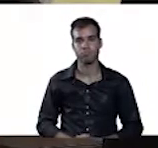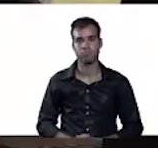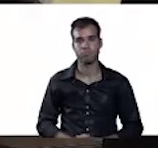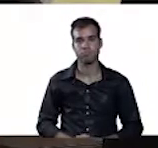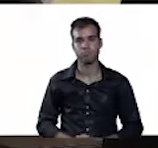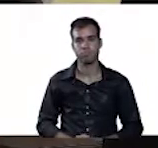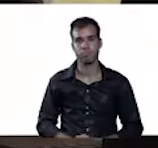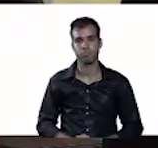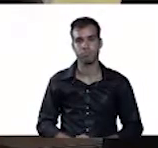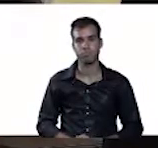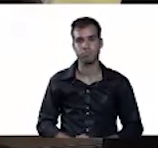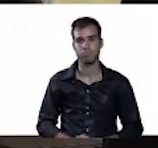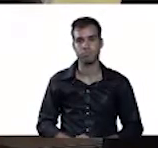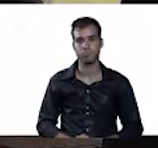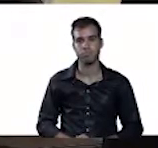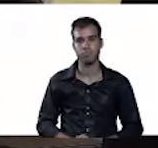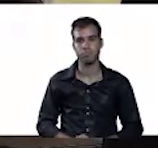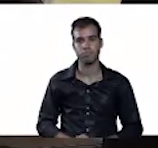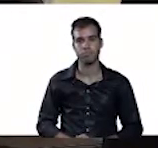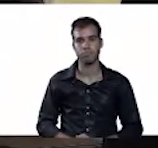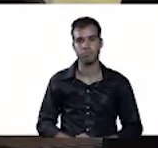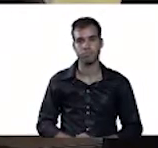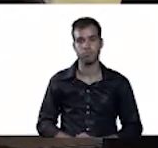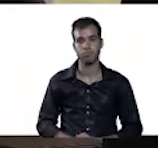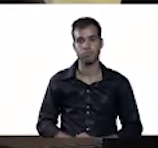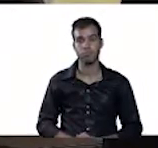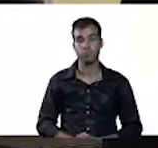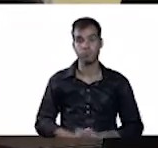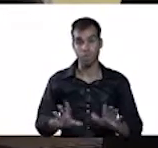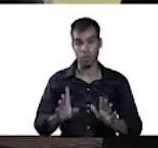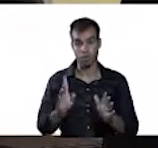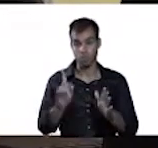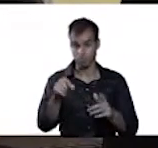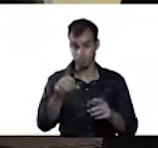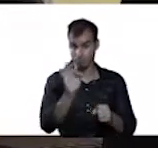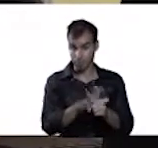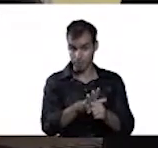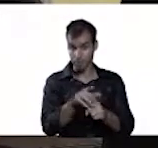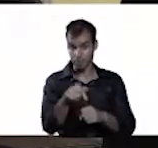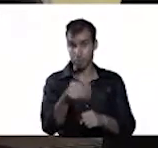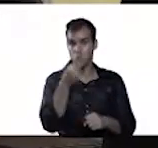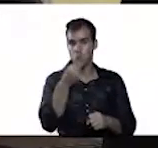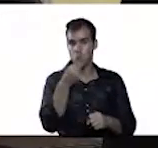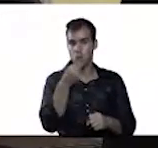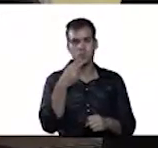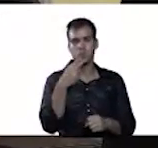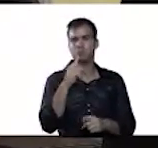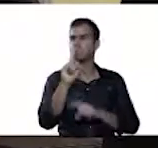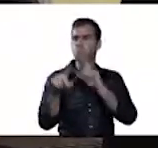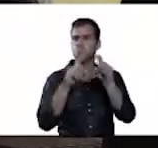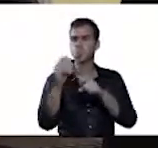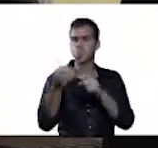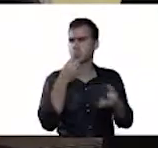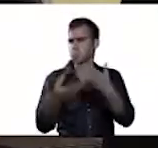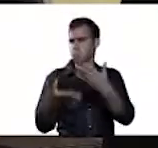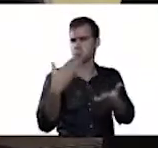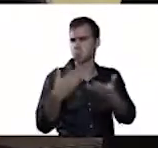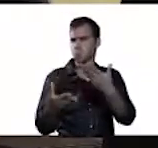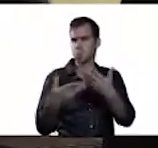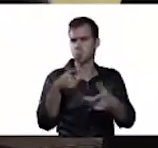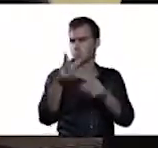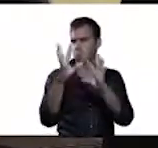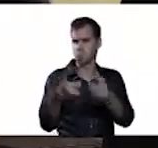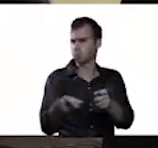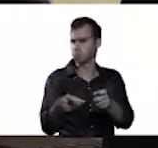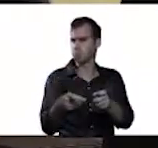www.repasador.cinesoft.cu, y una vez que se hayan inscrito pueden realizar cualquier pregunta puntual acerca